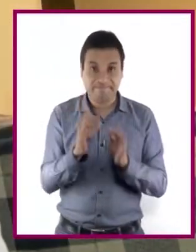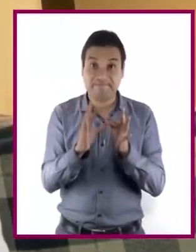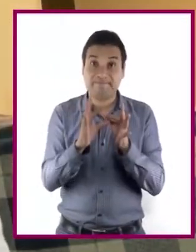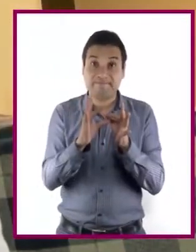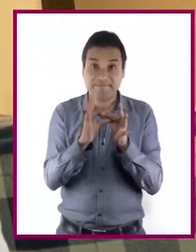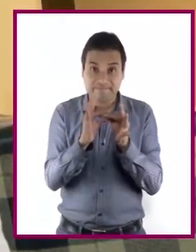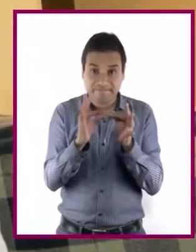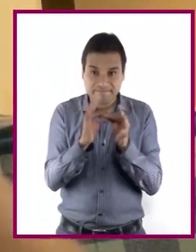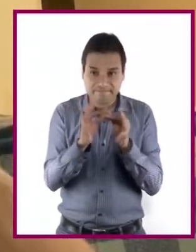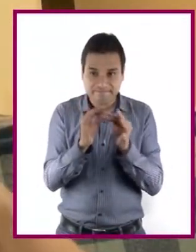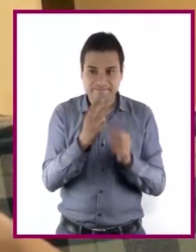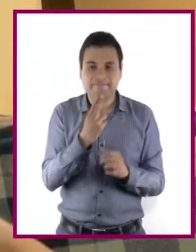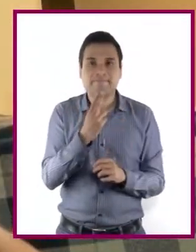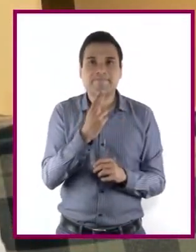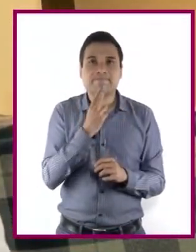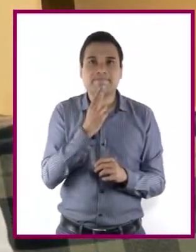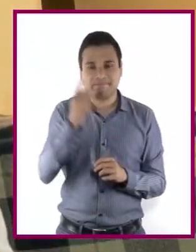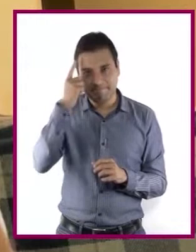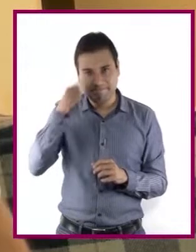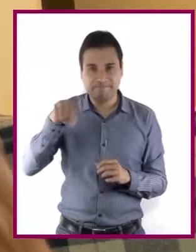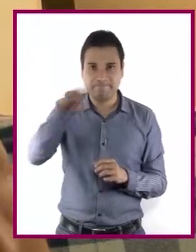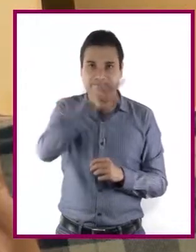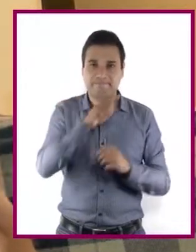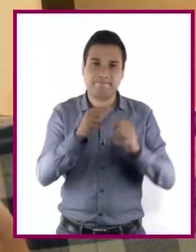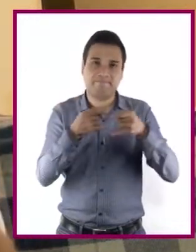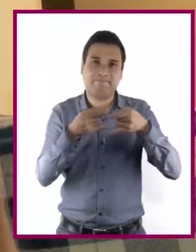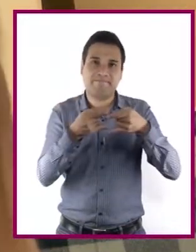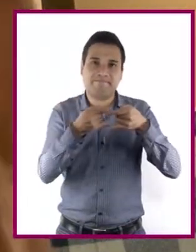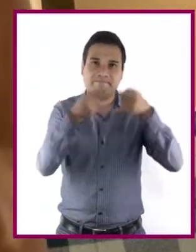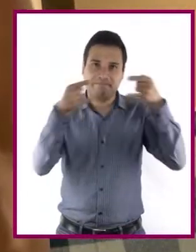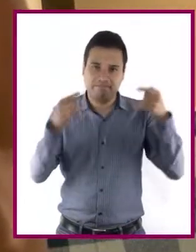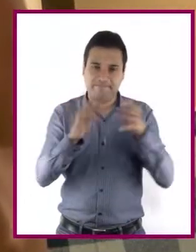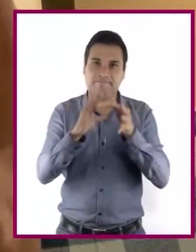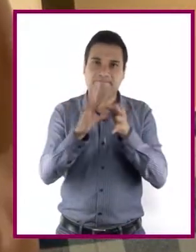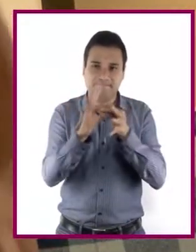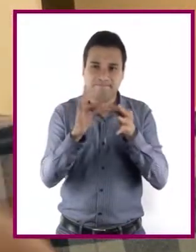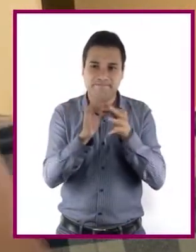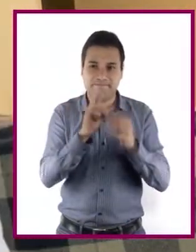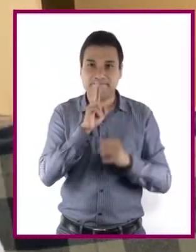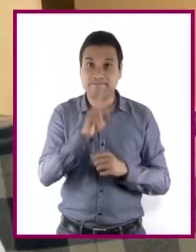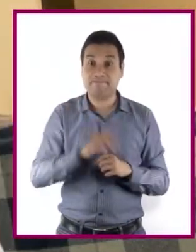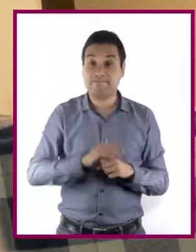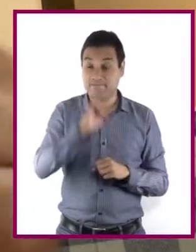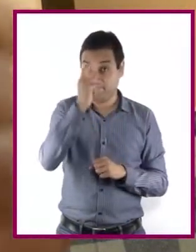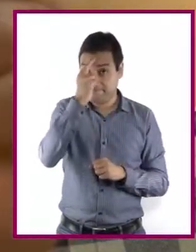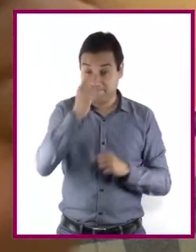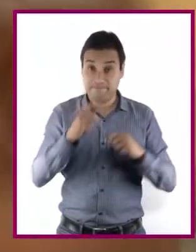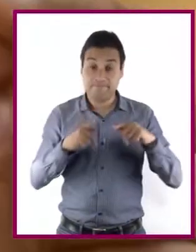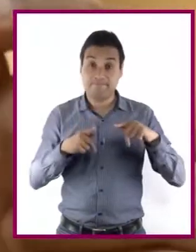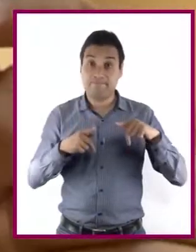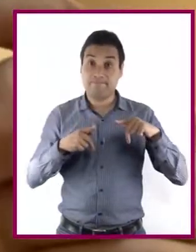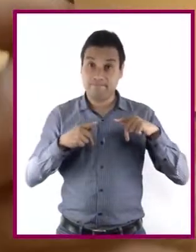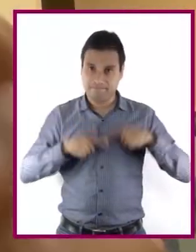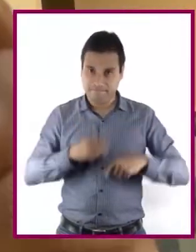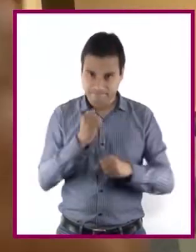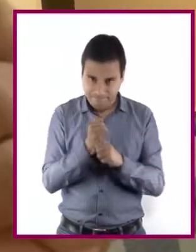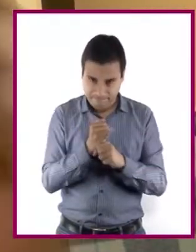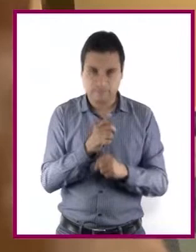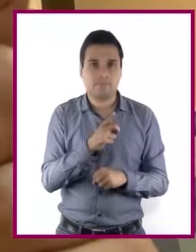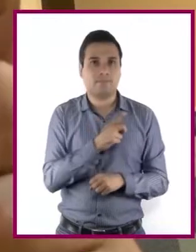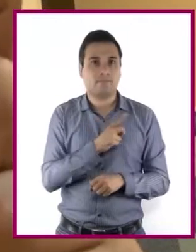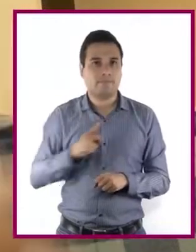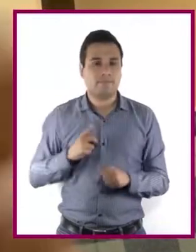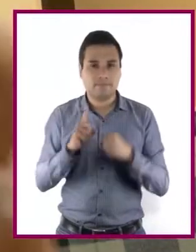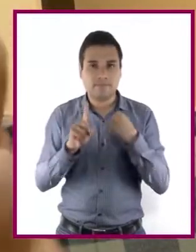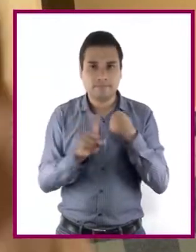les pueda ayudar para contar mejores obras de teatro. Recuerden, los personajes deben de tener conflicto,